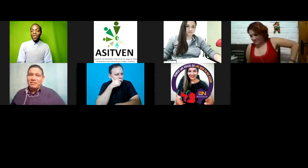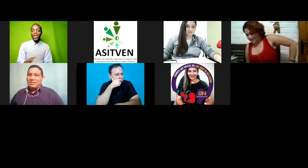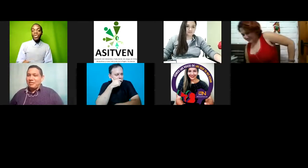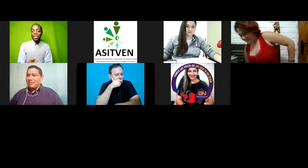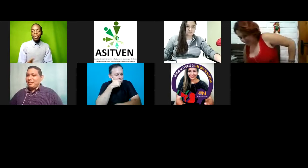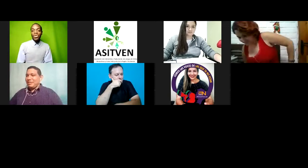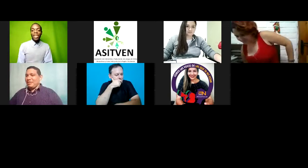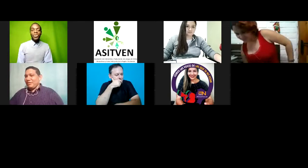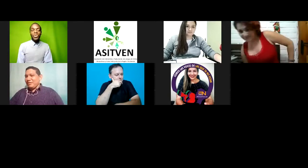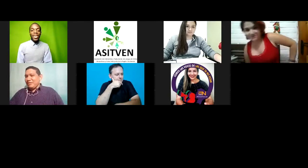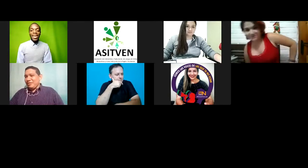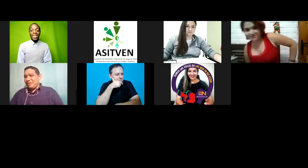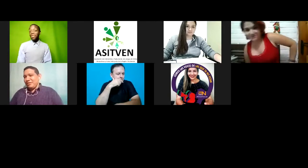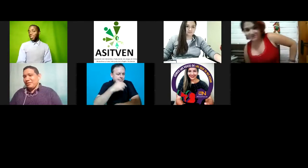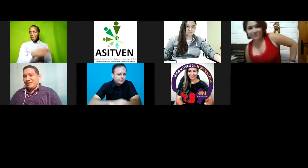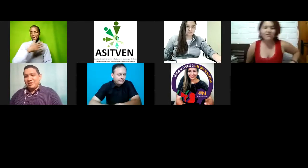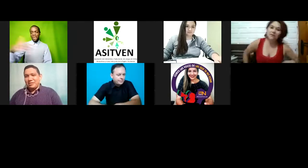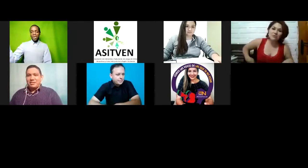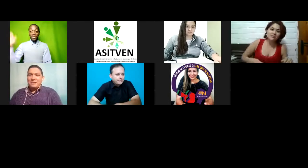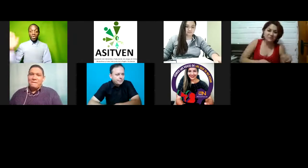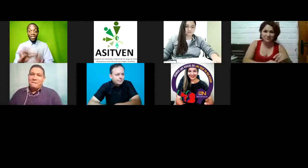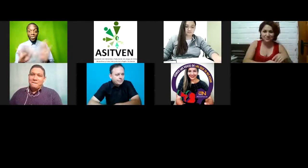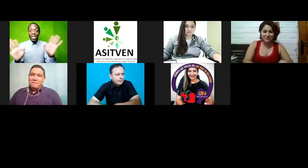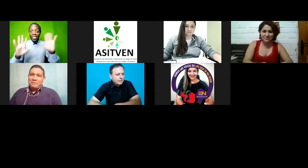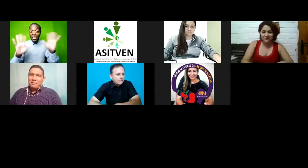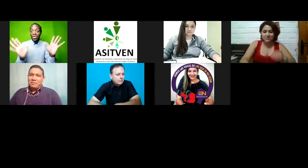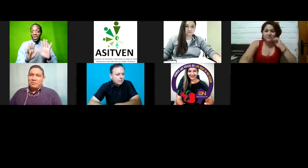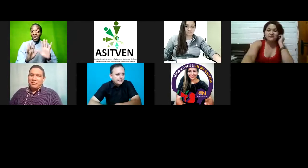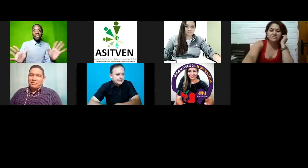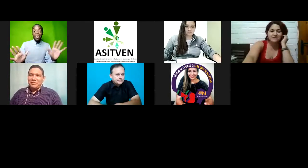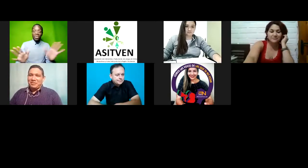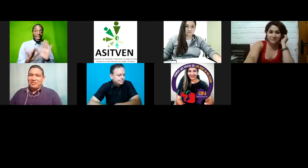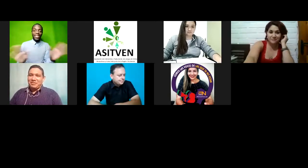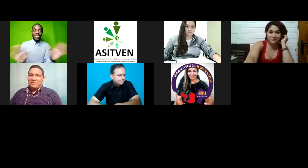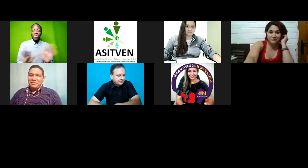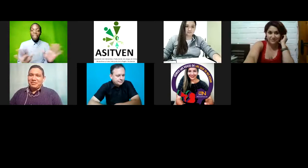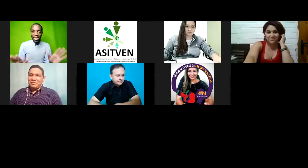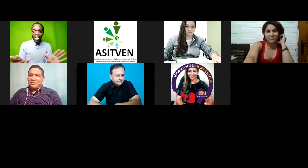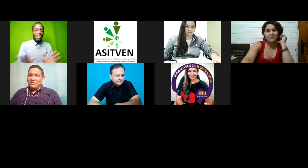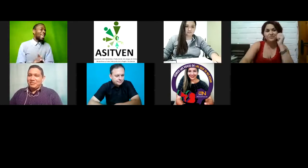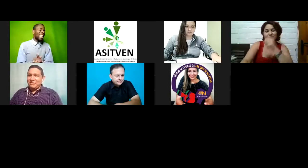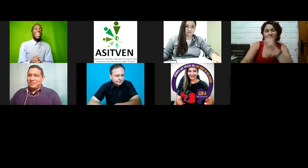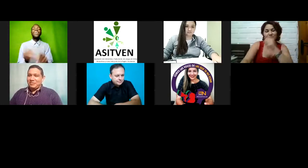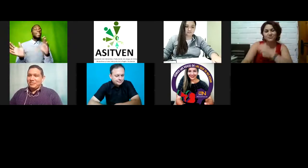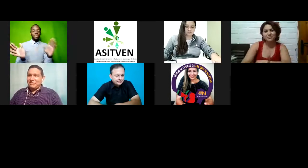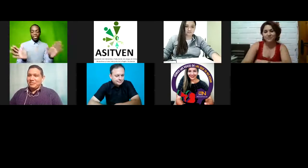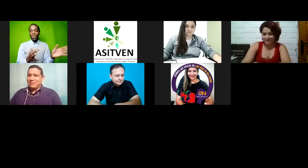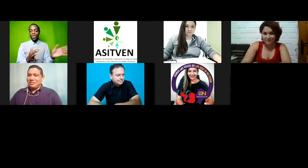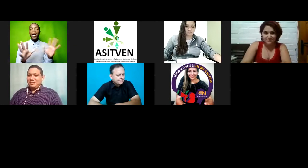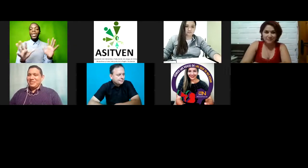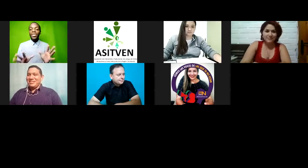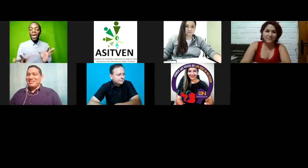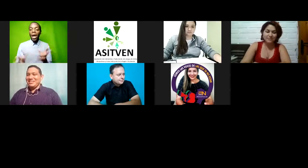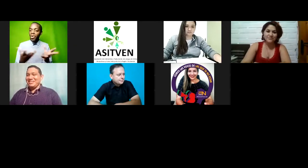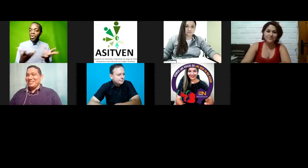tecnológicos. La tecnología nunca te pregunta, ¿tú quién eres? No, así, como ya somos tan tecnológicos y tan virtual, ya somos máquinas. Pero no